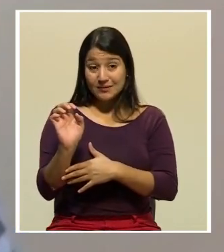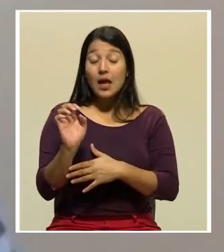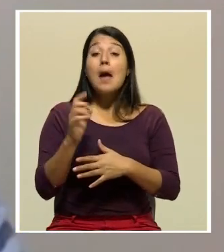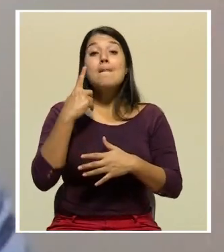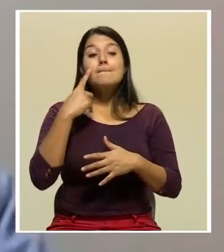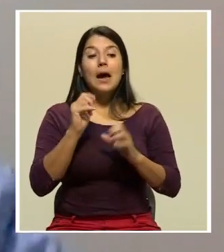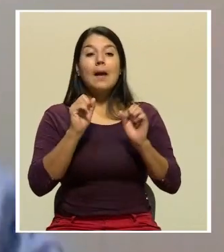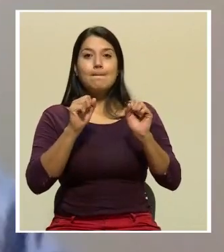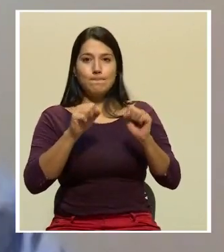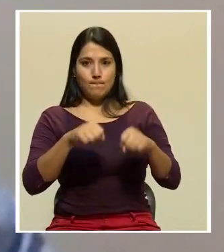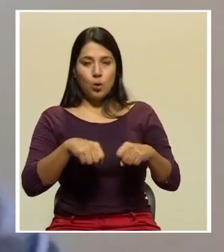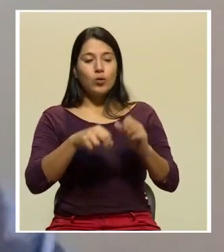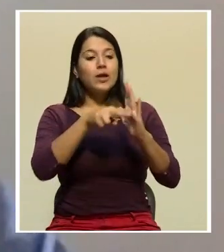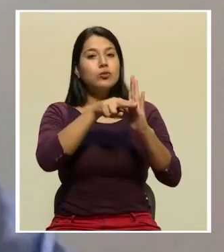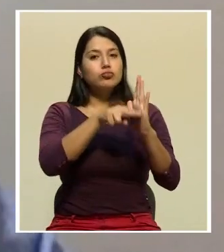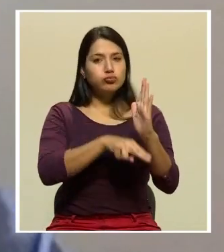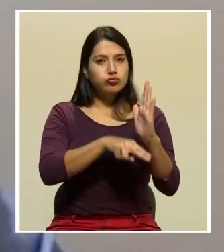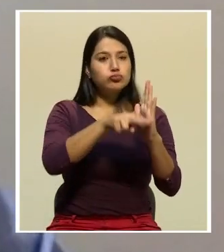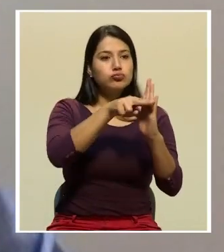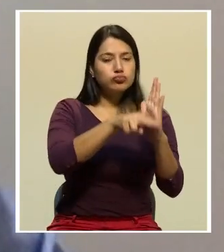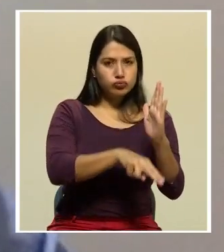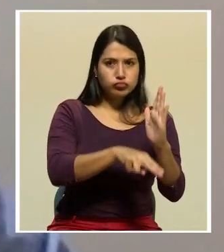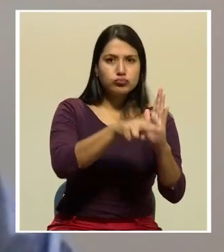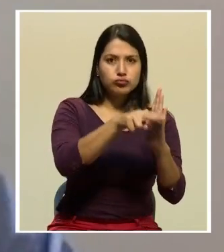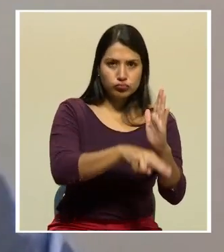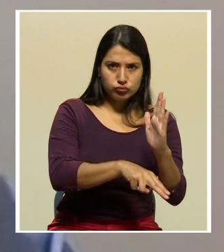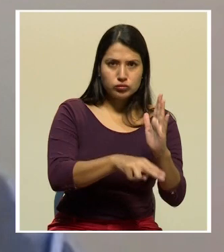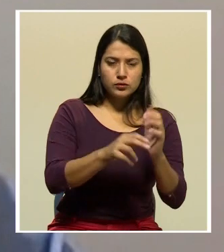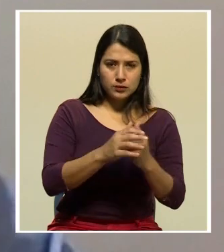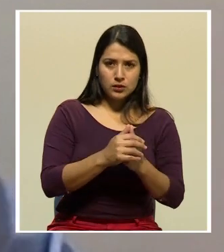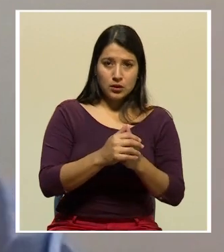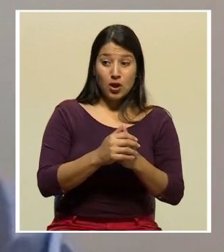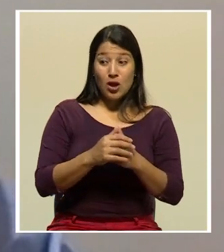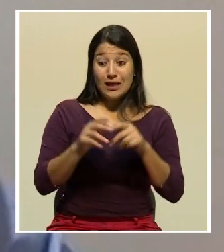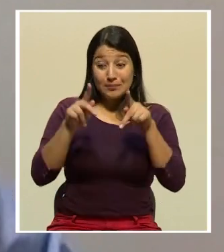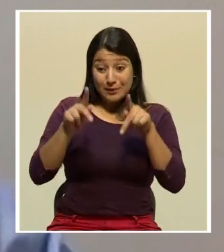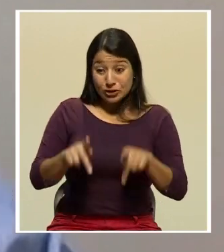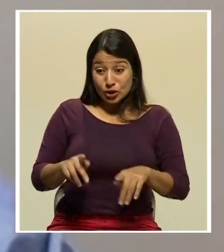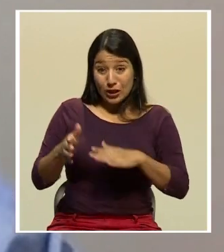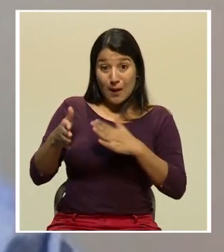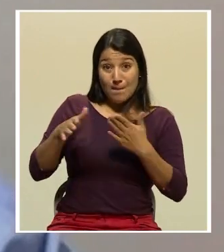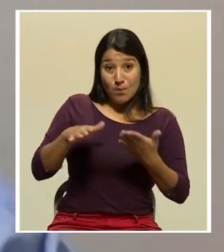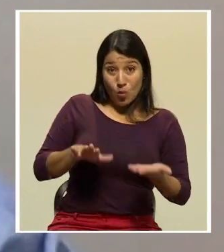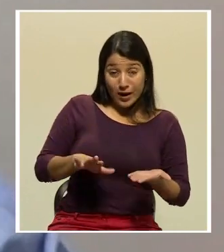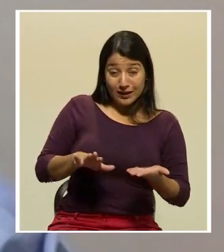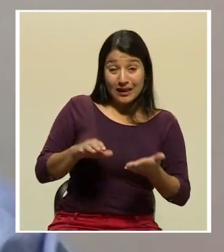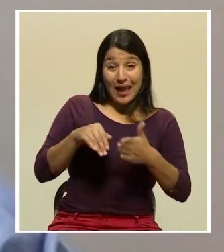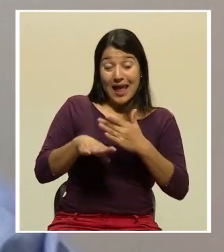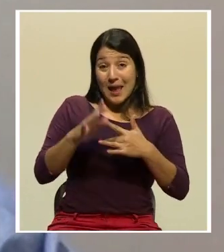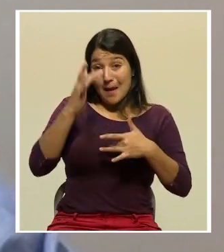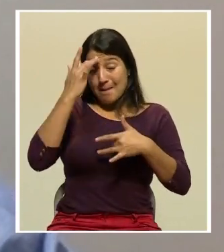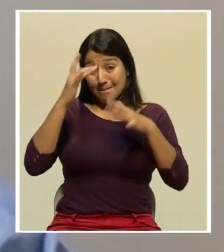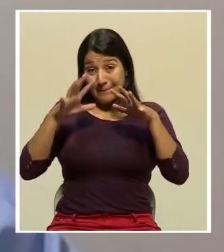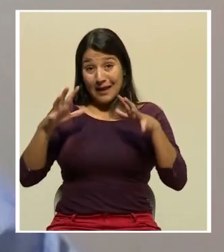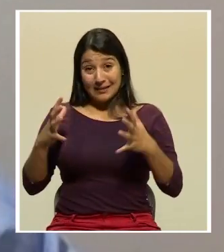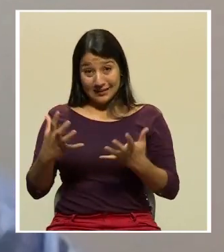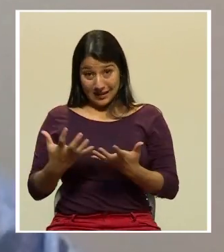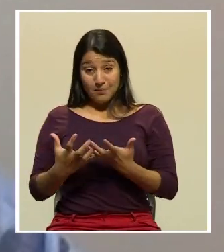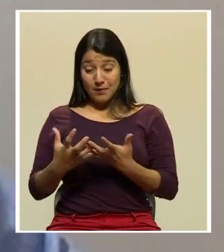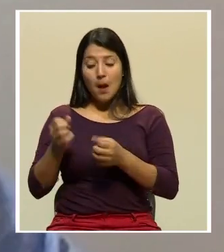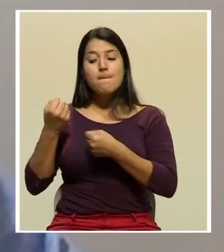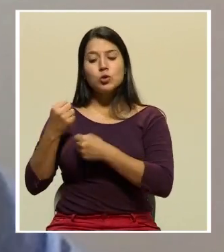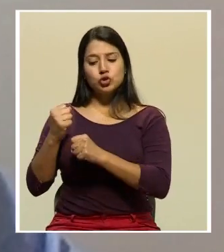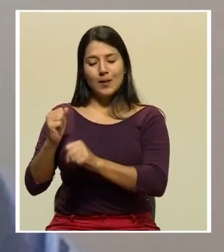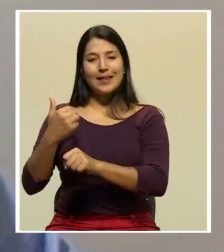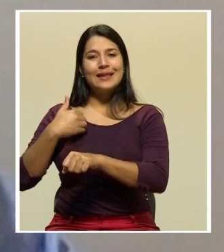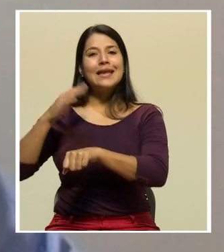espacios que cada uno de los cementerios tiene los cuerpos fallecidos de una pandemia. ¿Ok? Entonces,